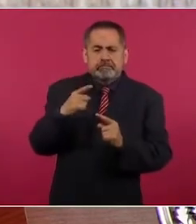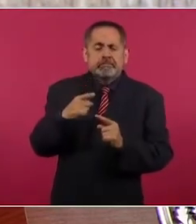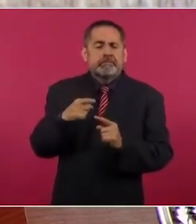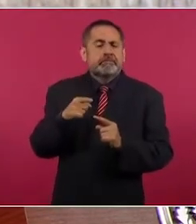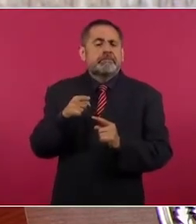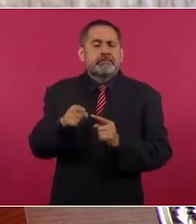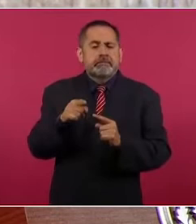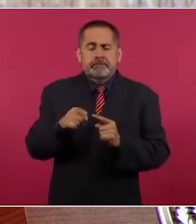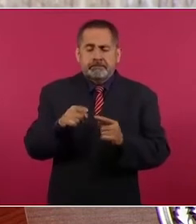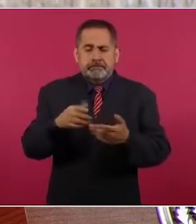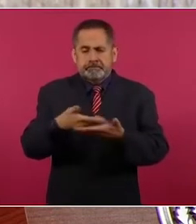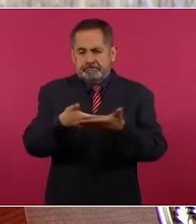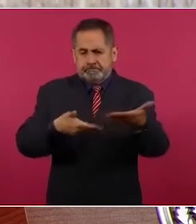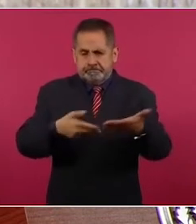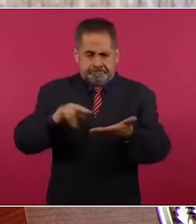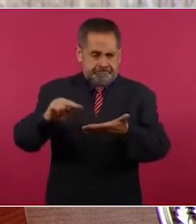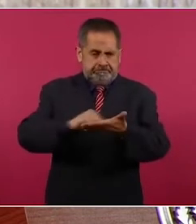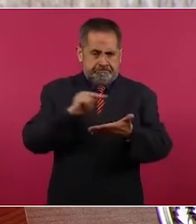suscribir un documento.